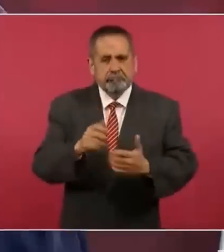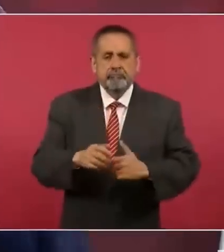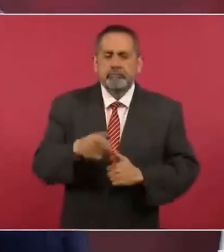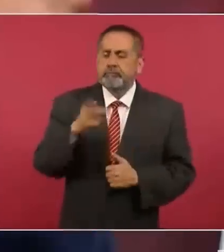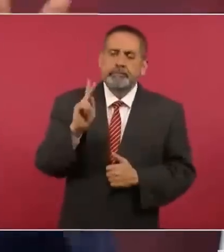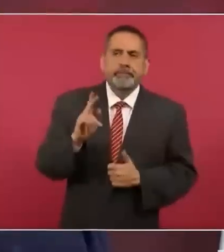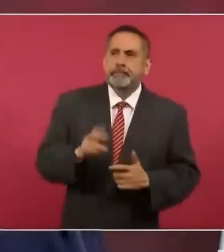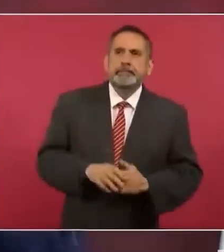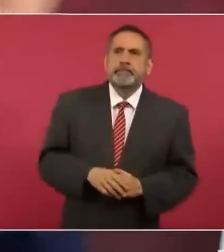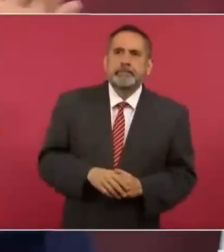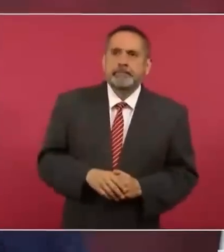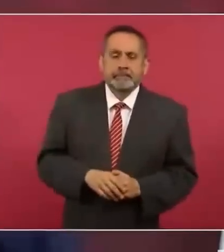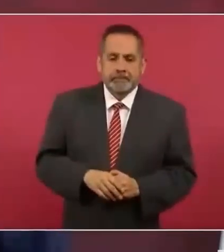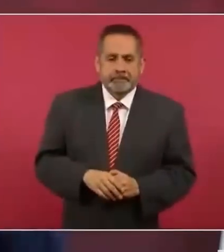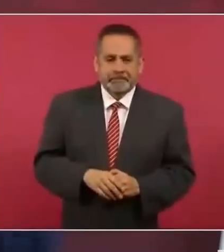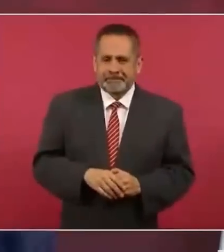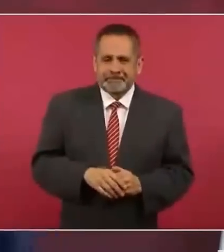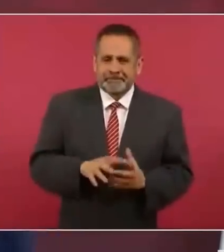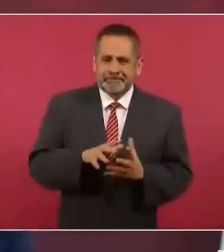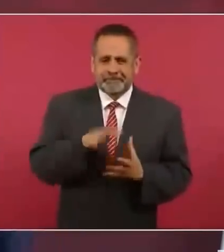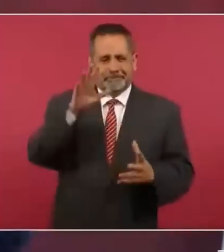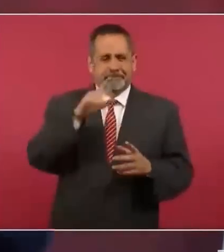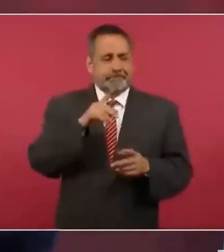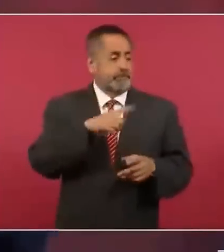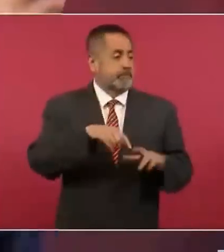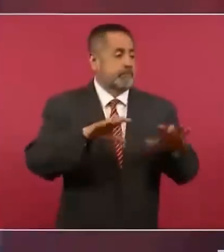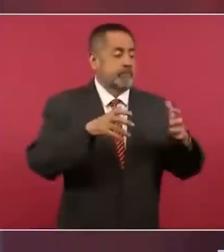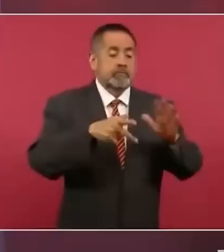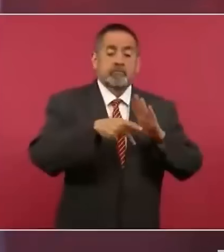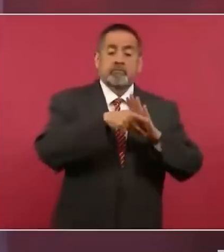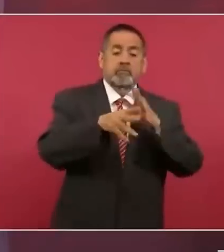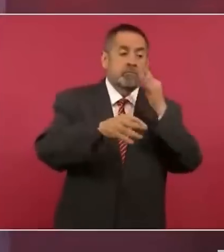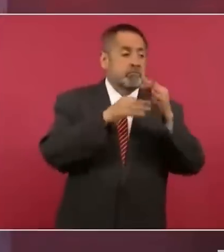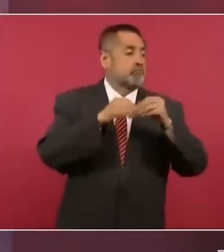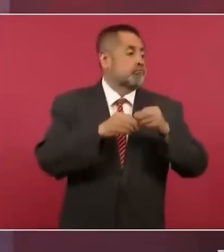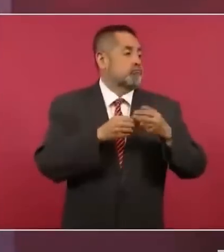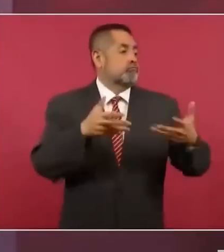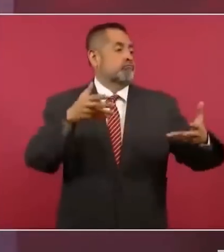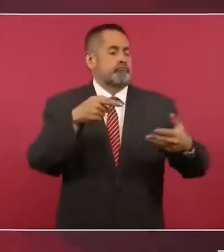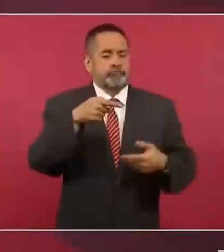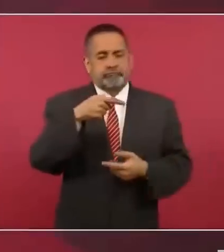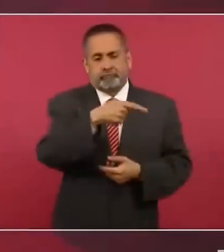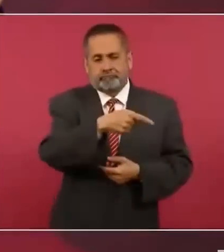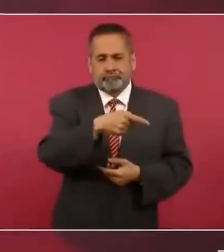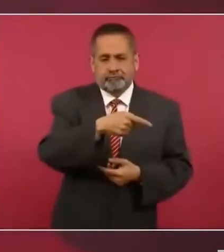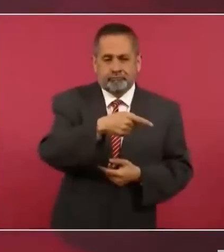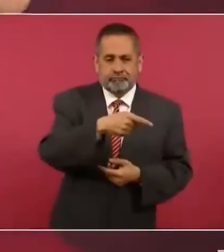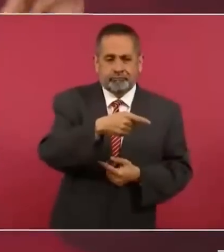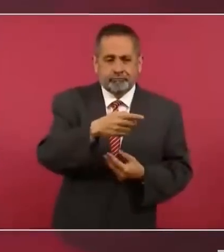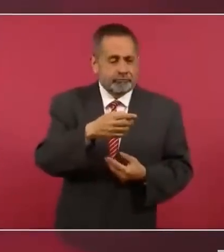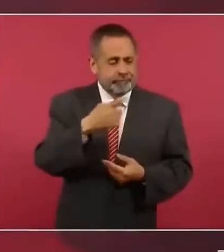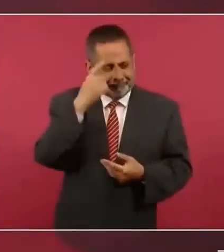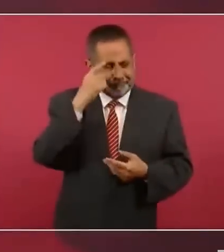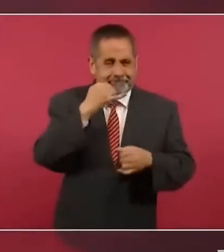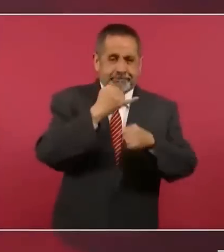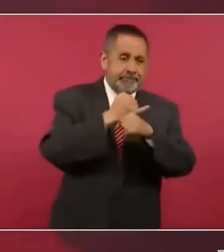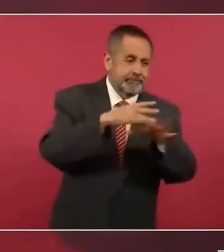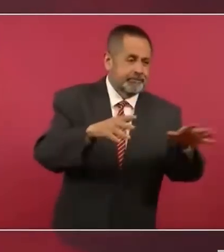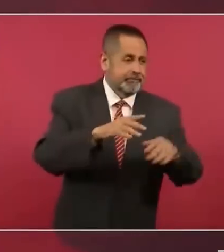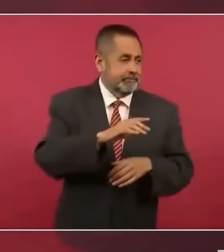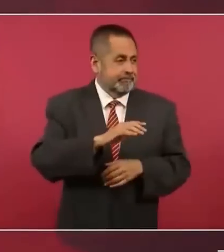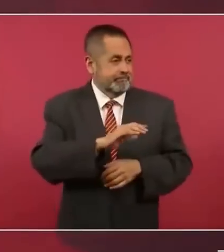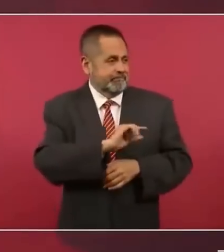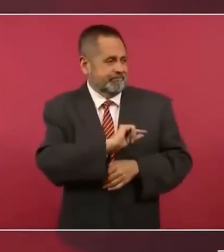pero la llamada gran prensa, ¿no?, los medios de información más